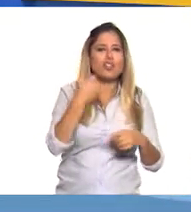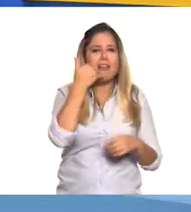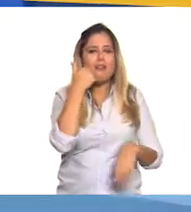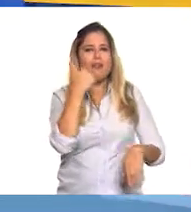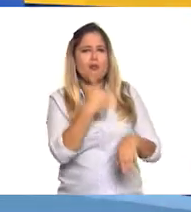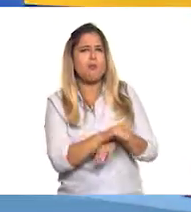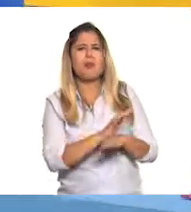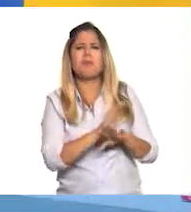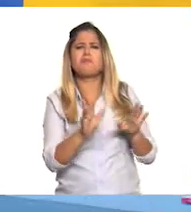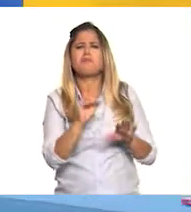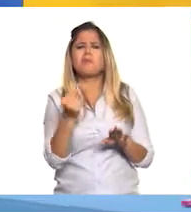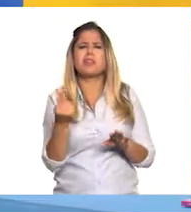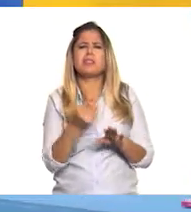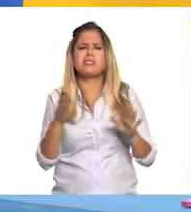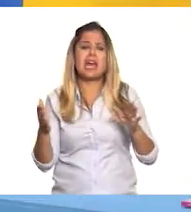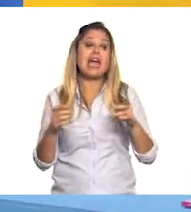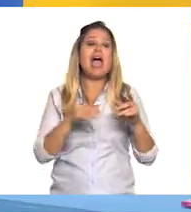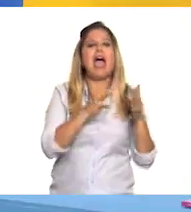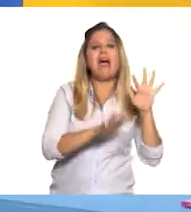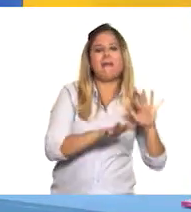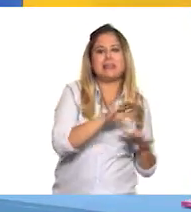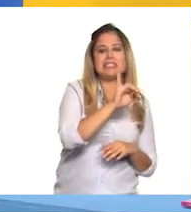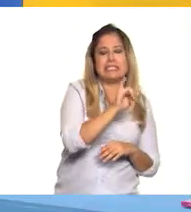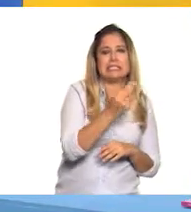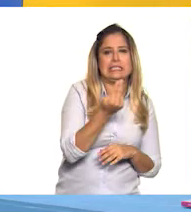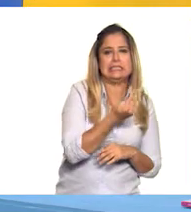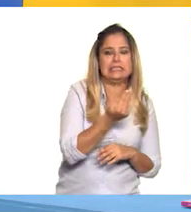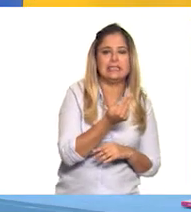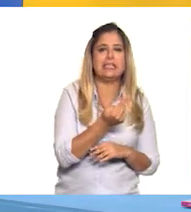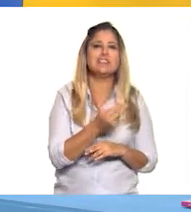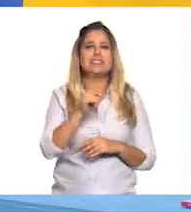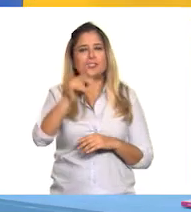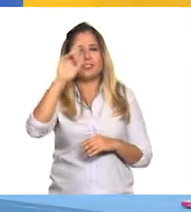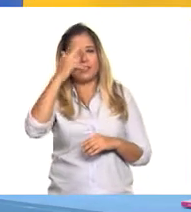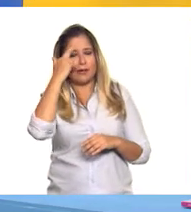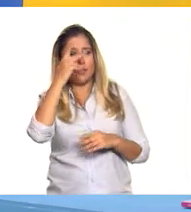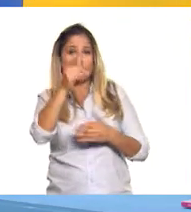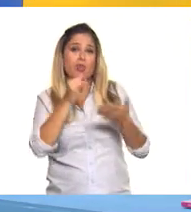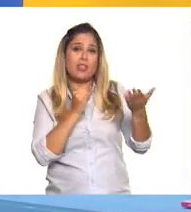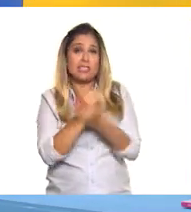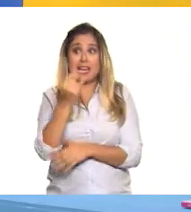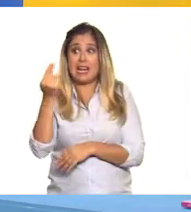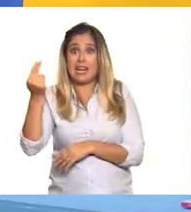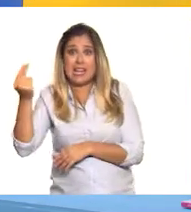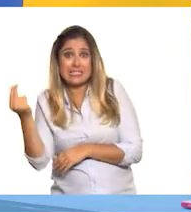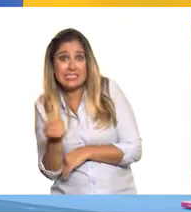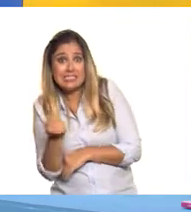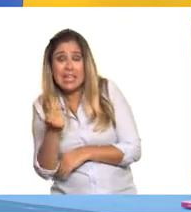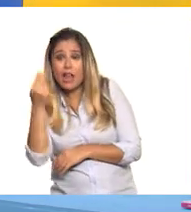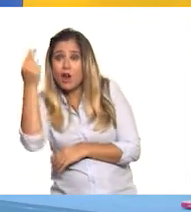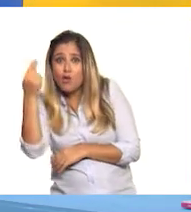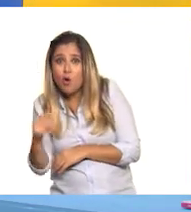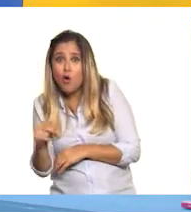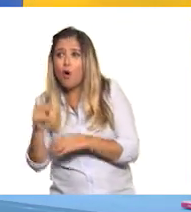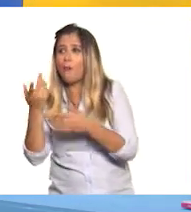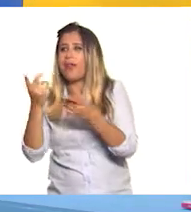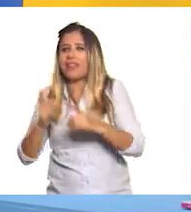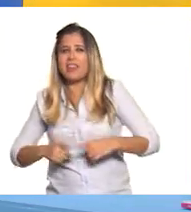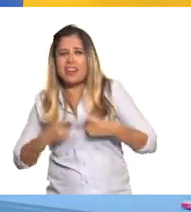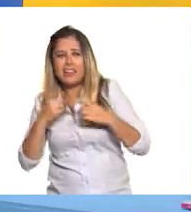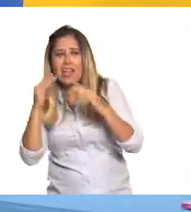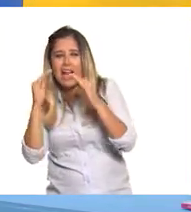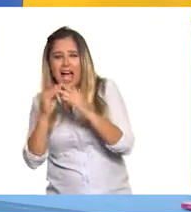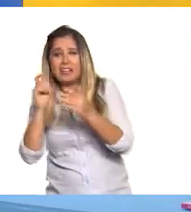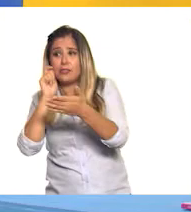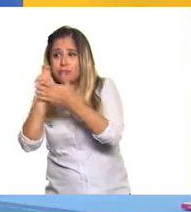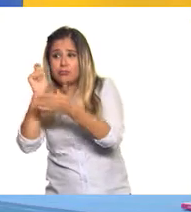de texto, ajá, ahí sí vienen los datos, ¿se acuerdan? Así que decidan, si lo van a necesitar, decidan lo más adecuado. Y en este